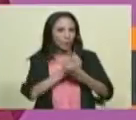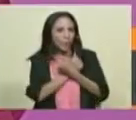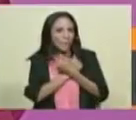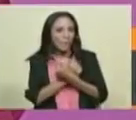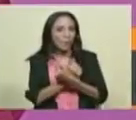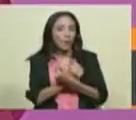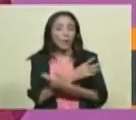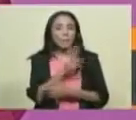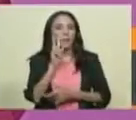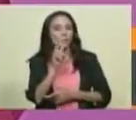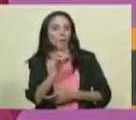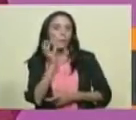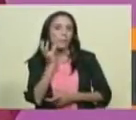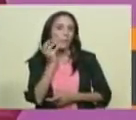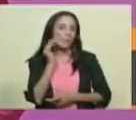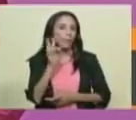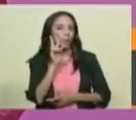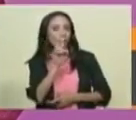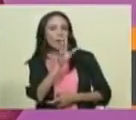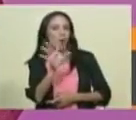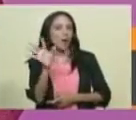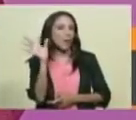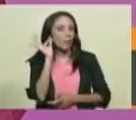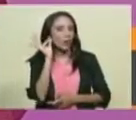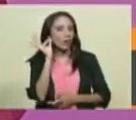para valorar a la mujer madre.